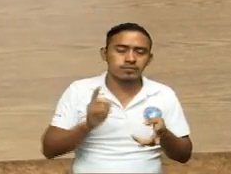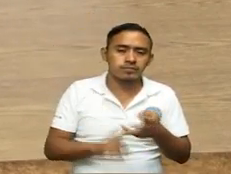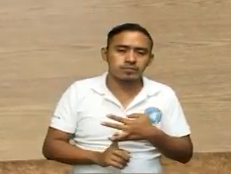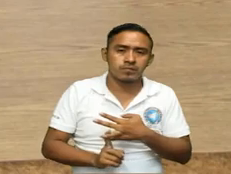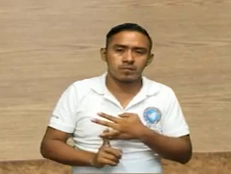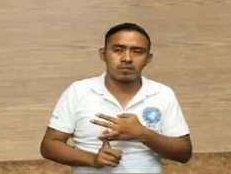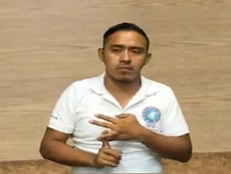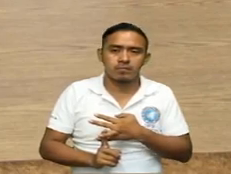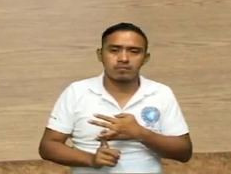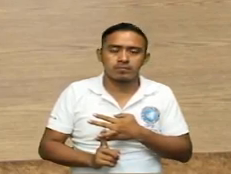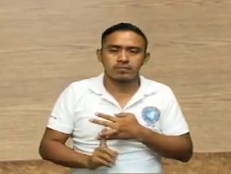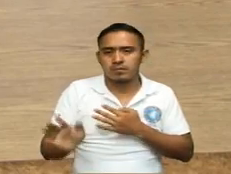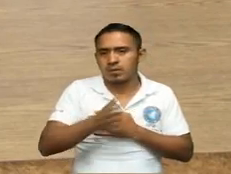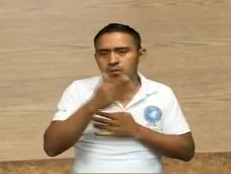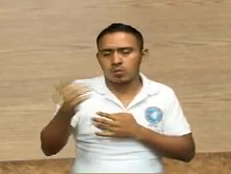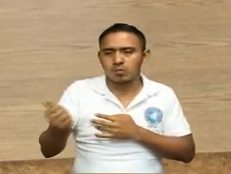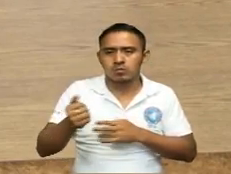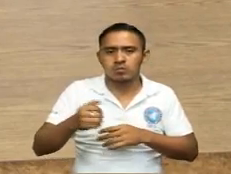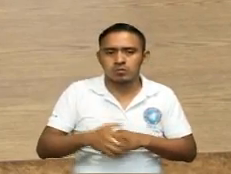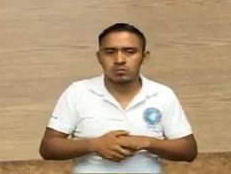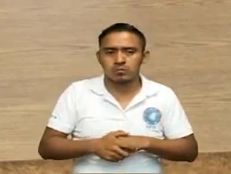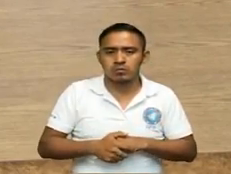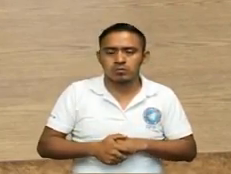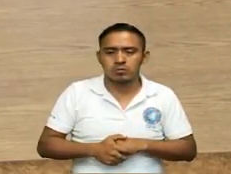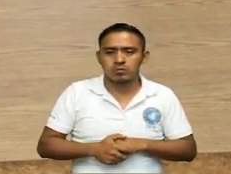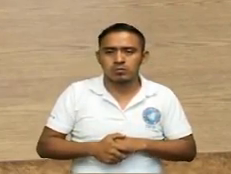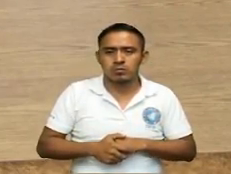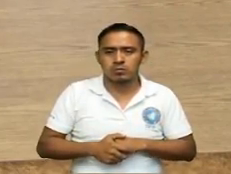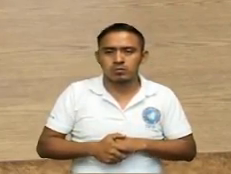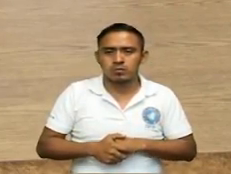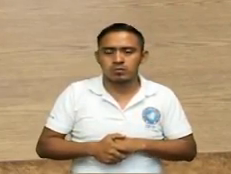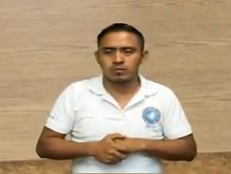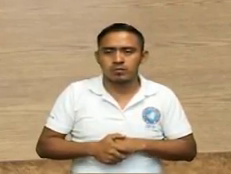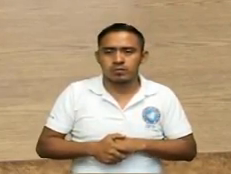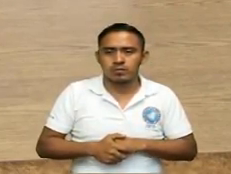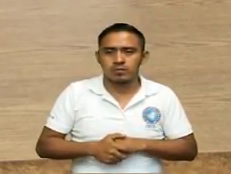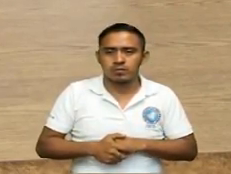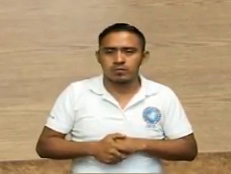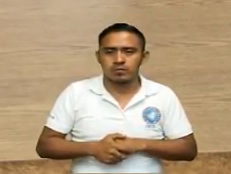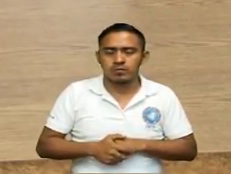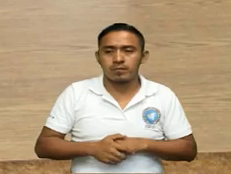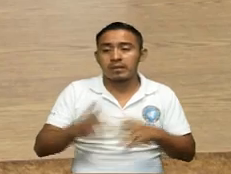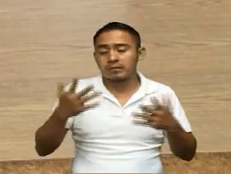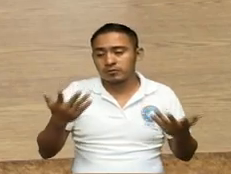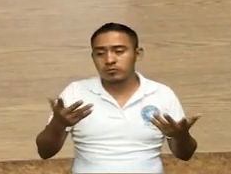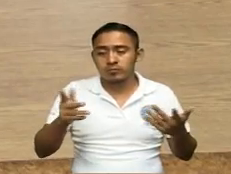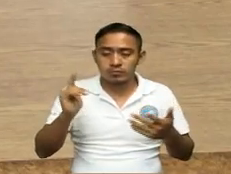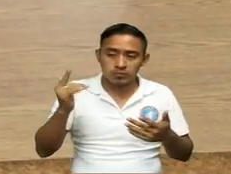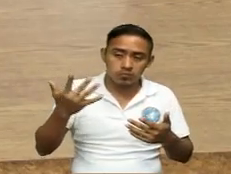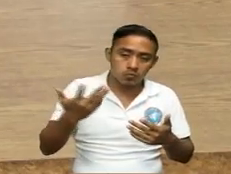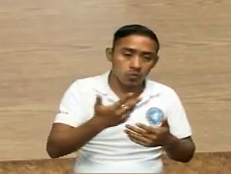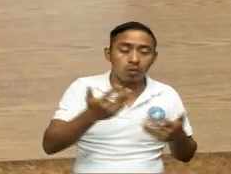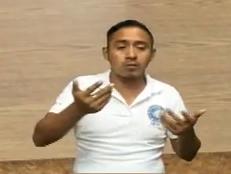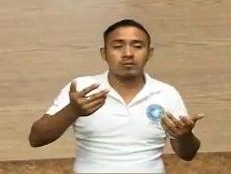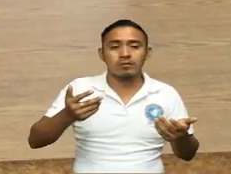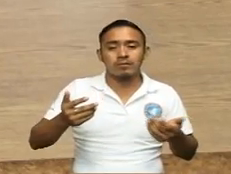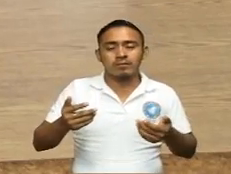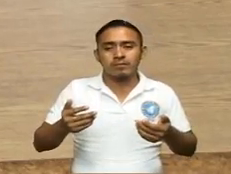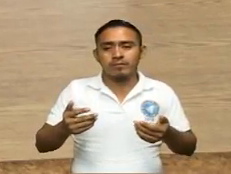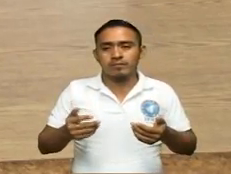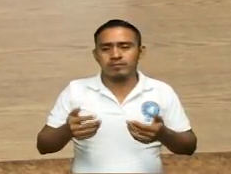poco. ¿Qué otras partes del cuerpo nosotros podemos adquirir hongo? ¿Y por qué se transmite? Todas aquellas lesiones, todas aquellas partes donde hay zonas